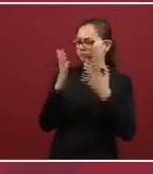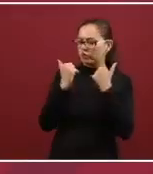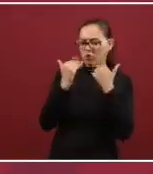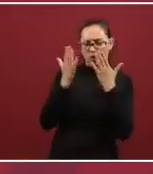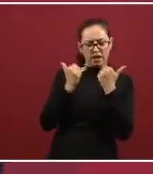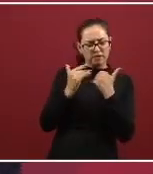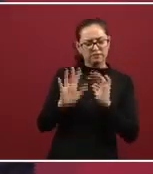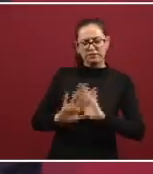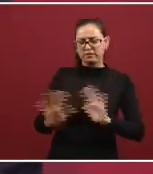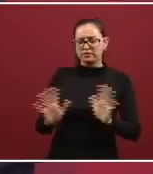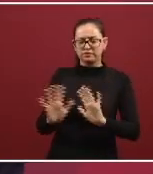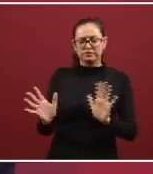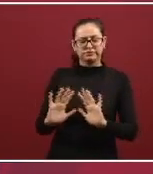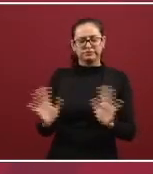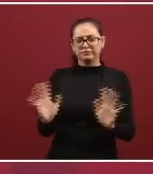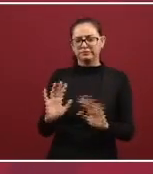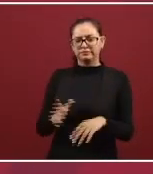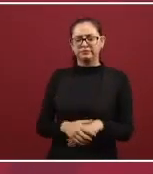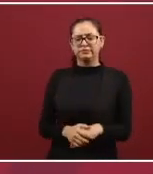problema de